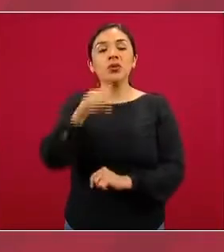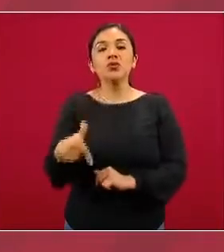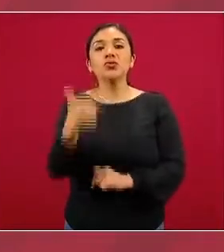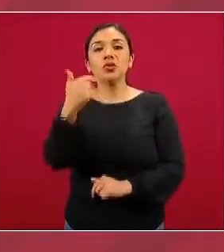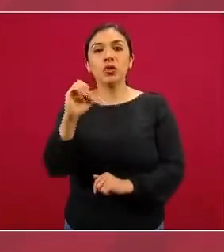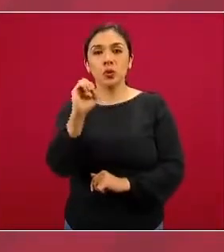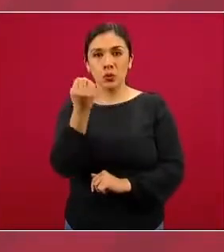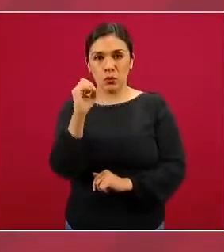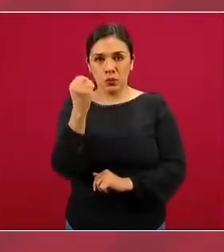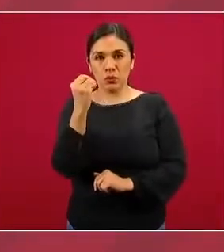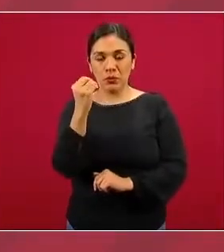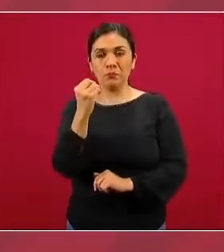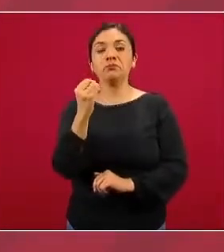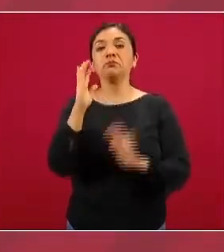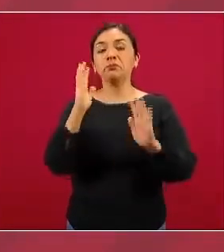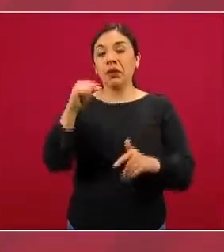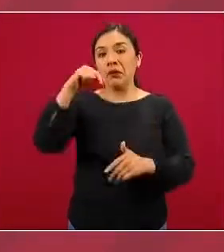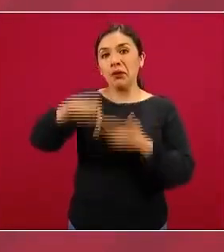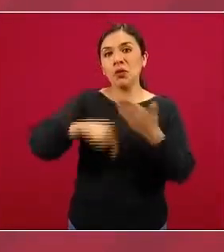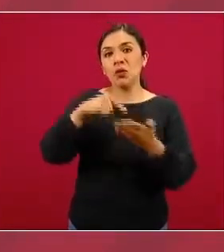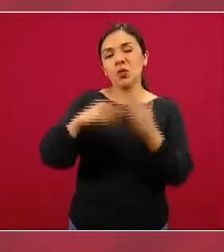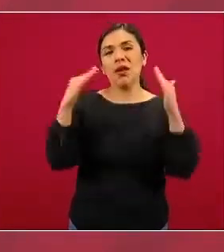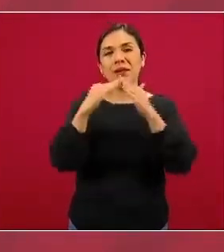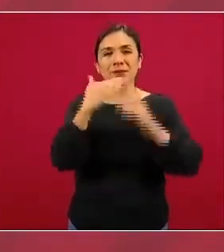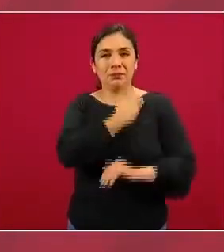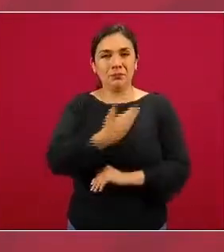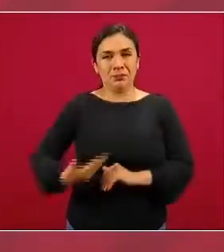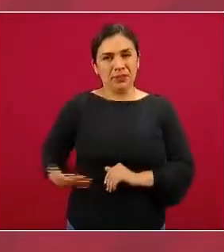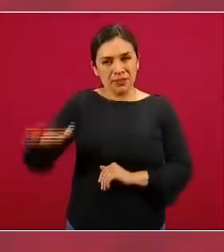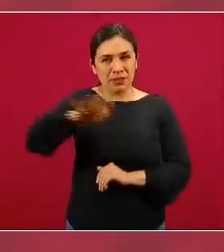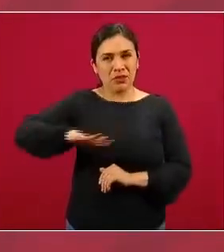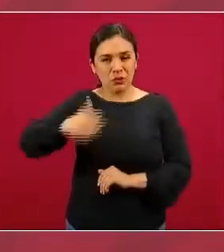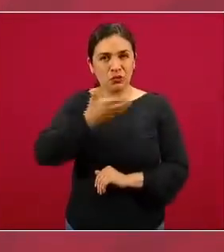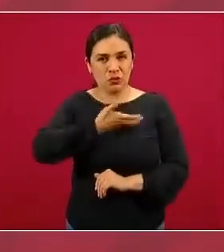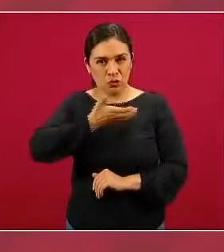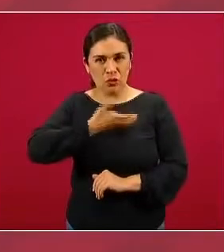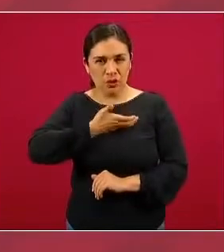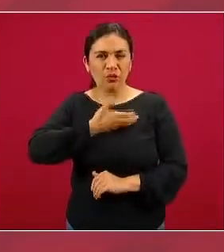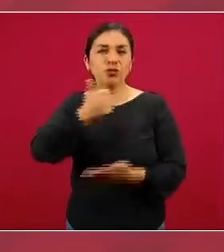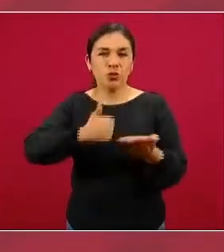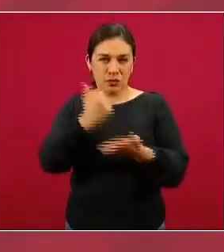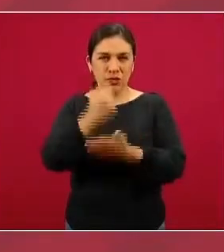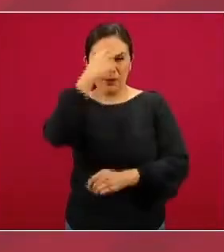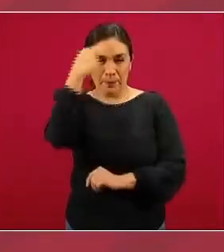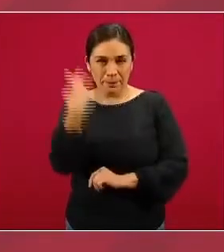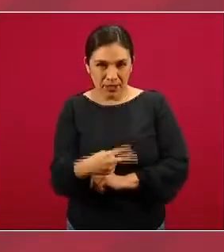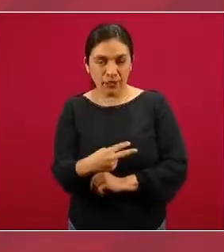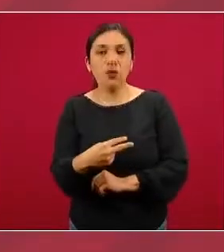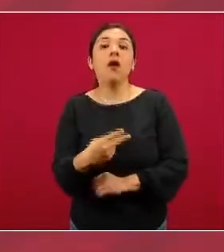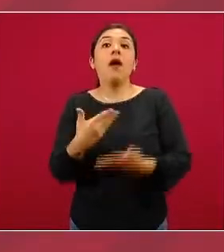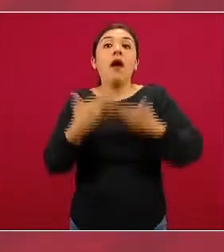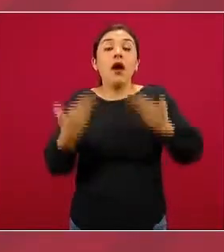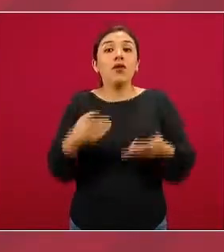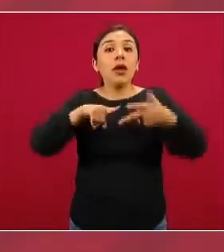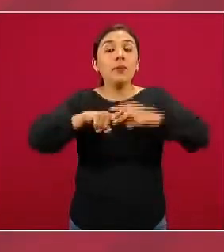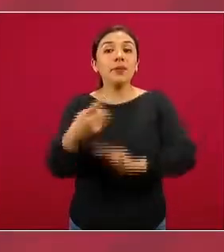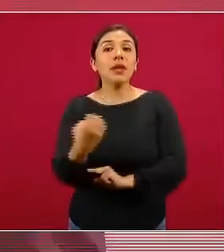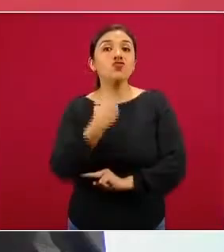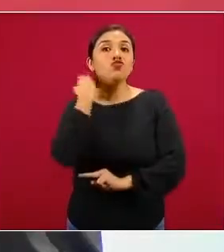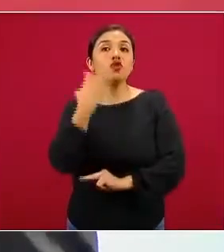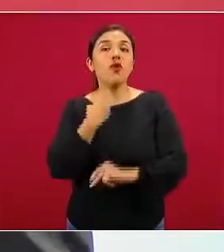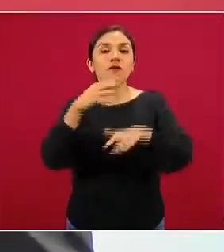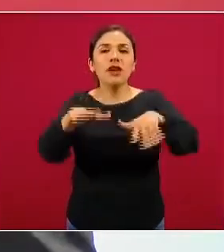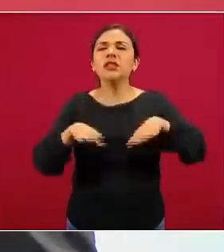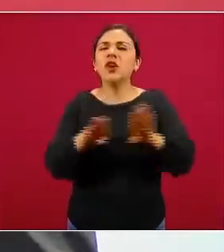octubre y estamos en el Palacio Nacional de México, en la Ciudad de México, y vamos a iniciar la conferencia de prensa